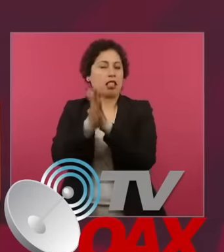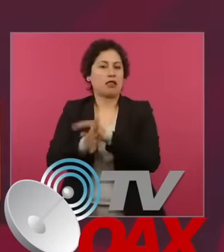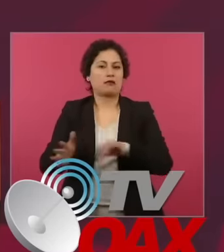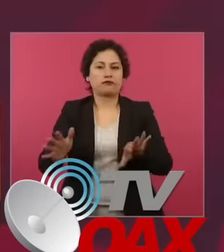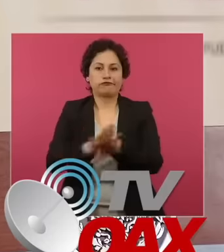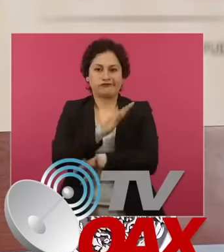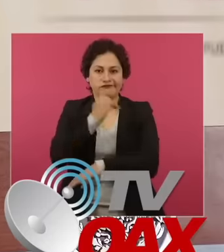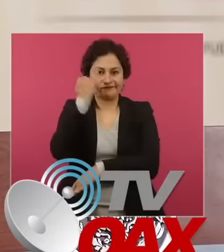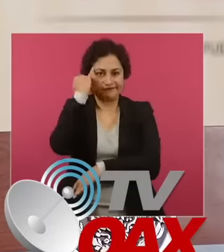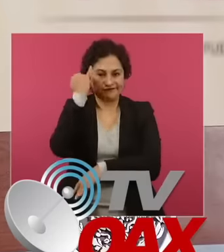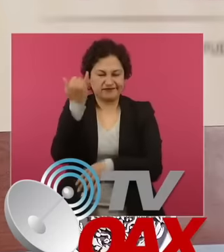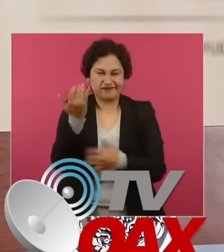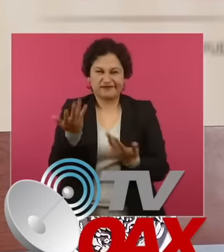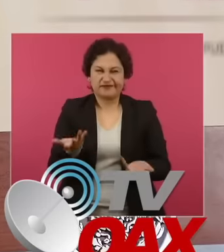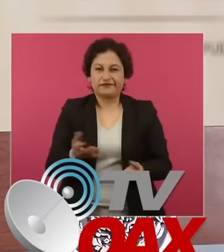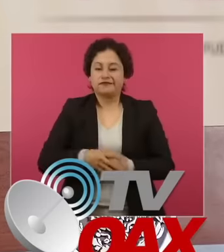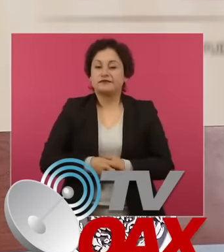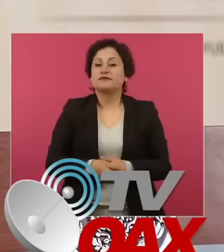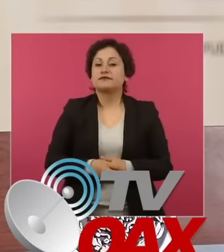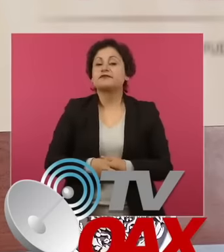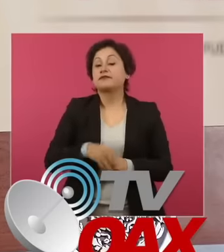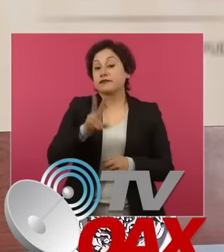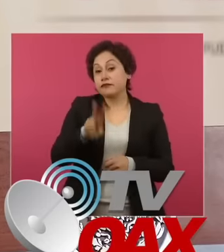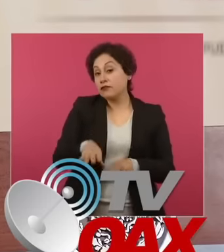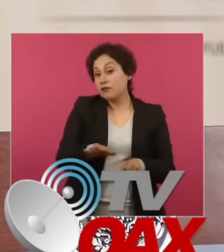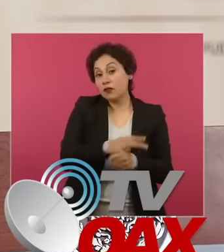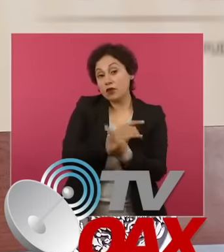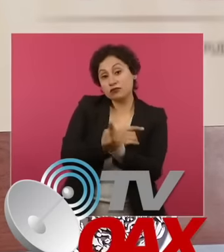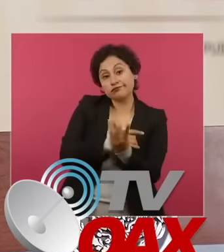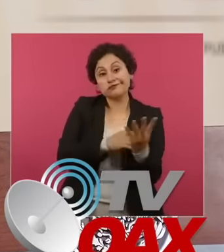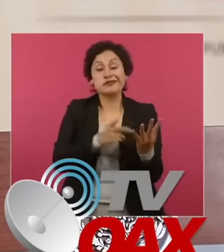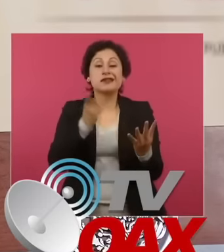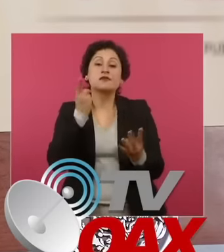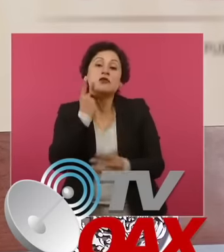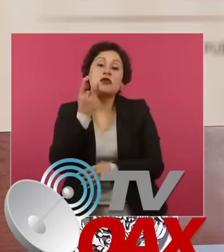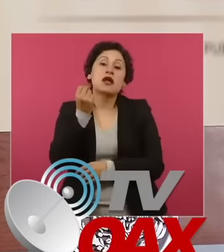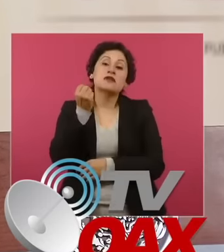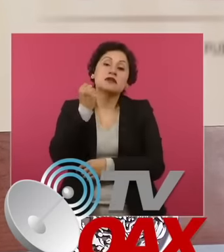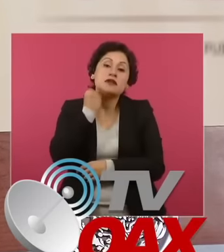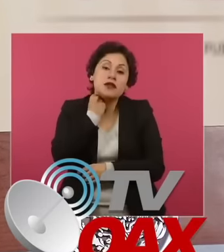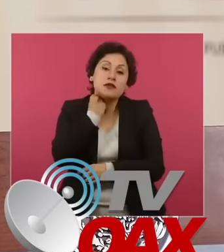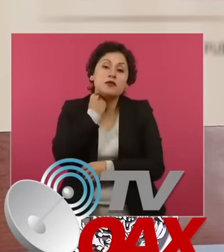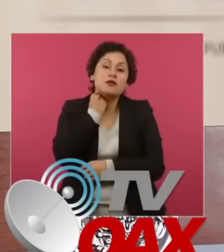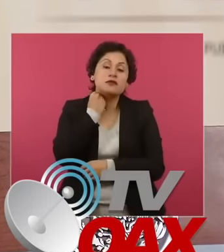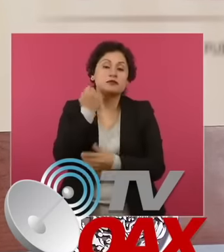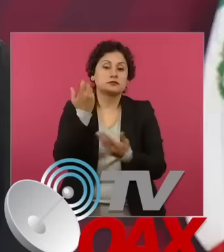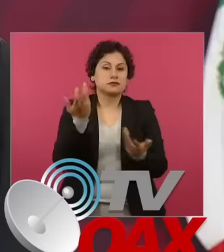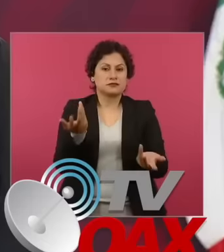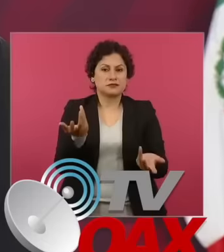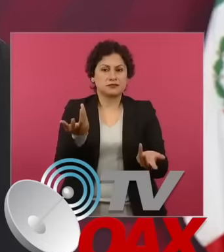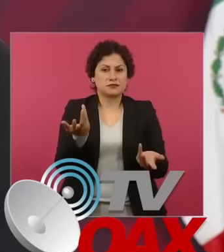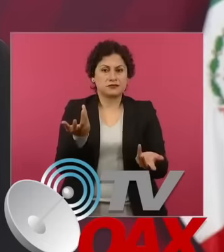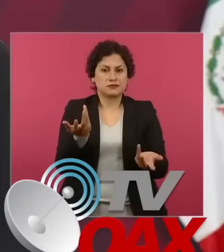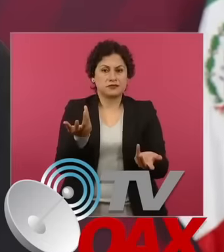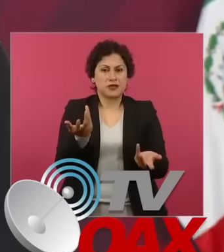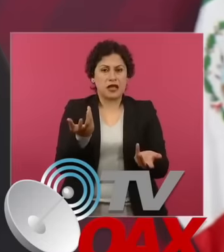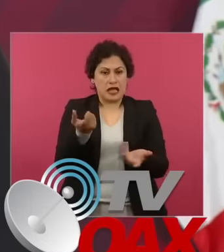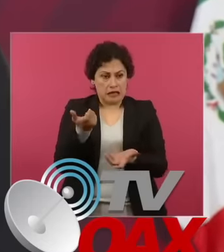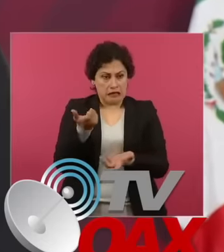Pues esos diputados, senadores, también reciben, no todos desde luego, dinero